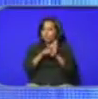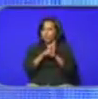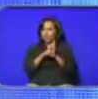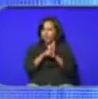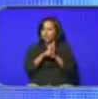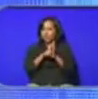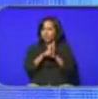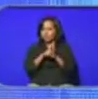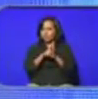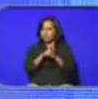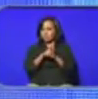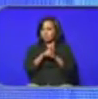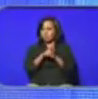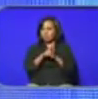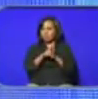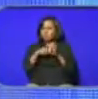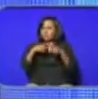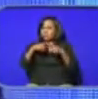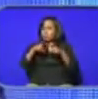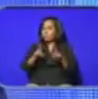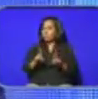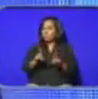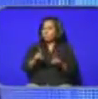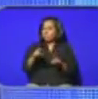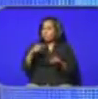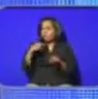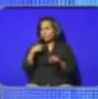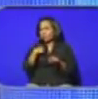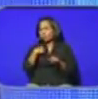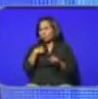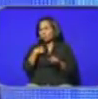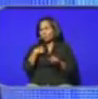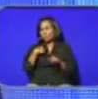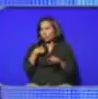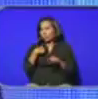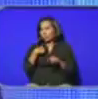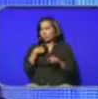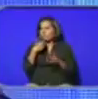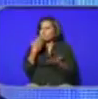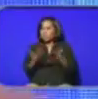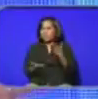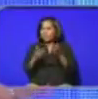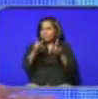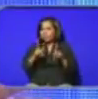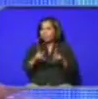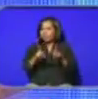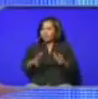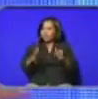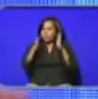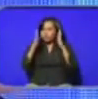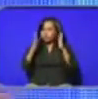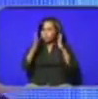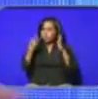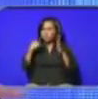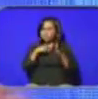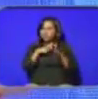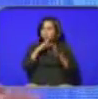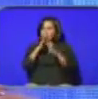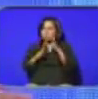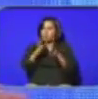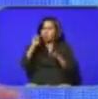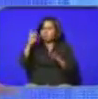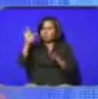todos. Pero yo, a veces el que nos está escuchando, quisiera saber, ya hemos hablado del ICSE, cuáles son